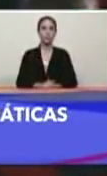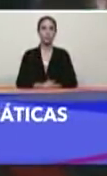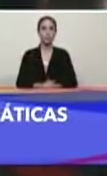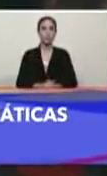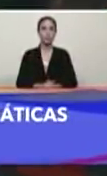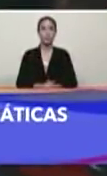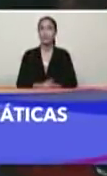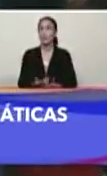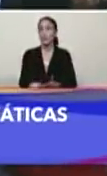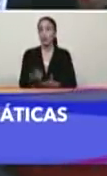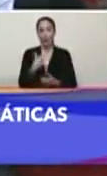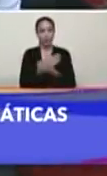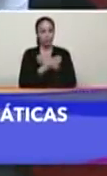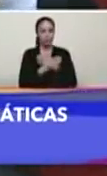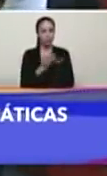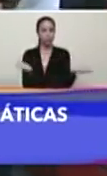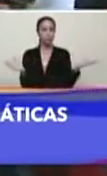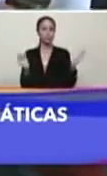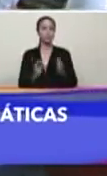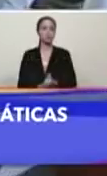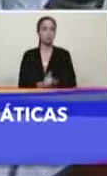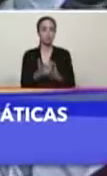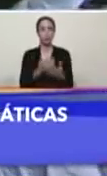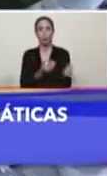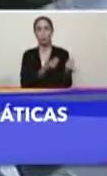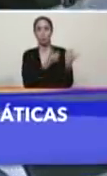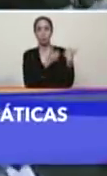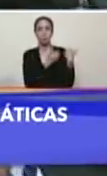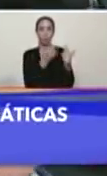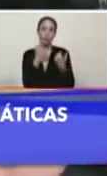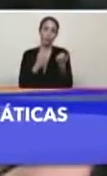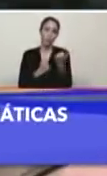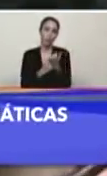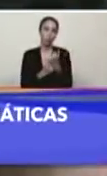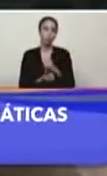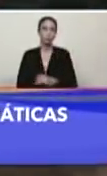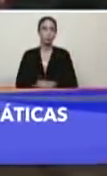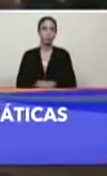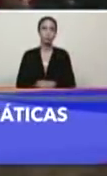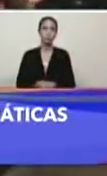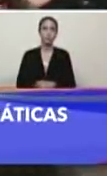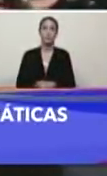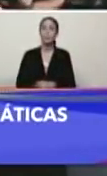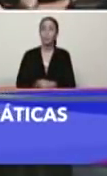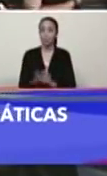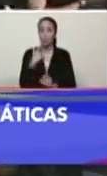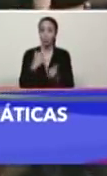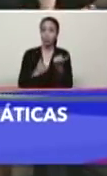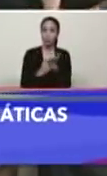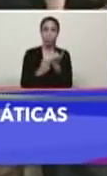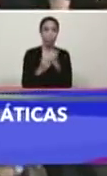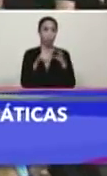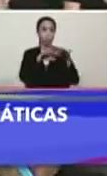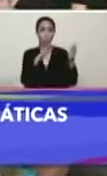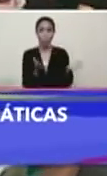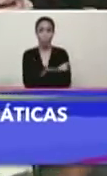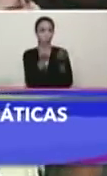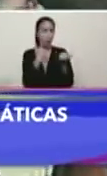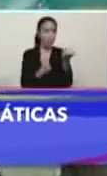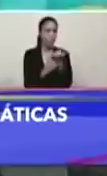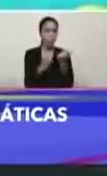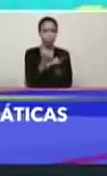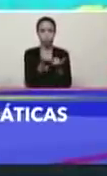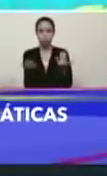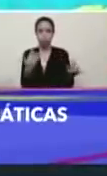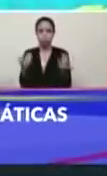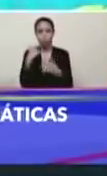por todo su compromiso solidario, por el compromiso solidario en el mundo,